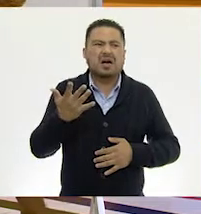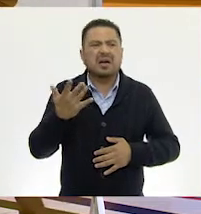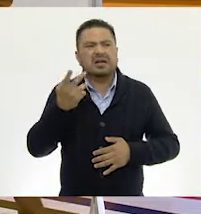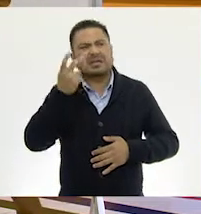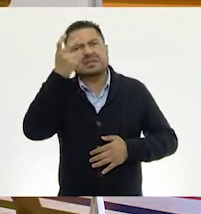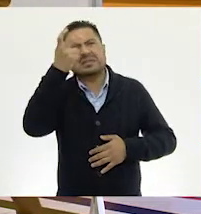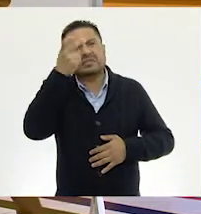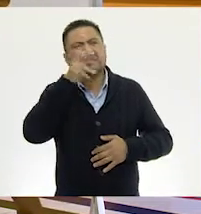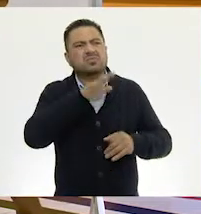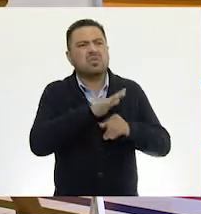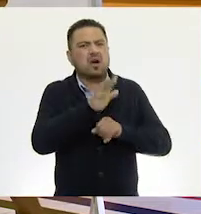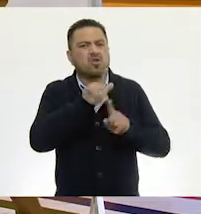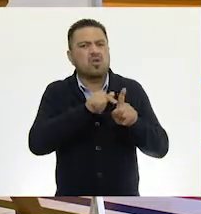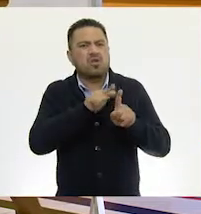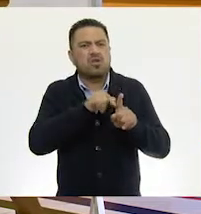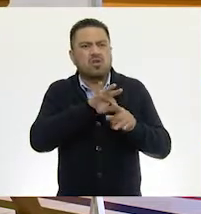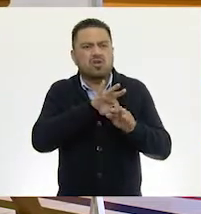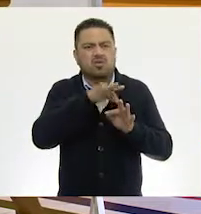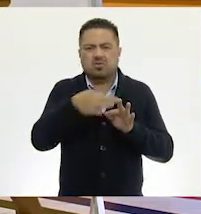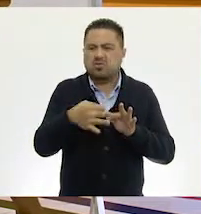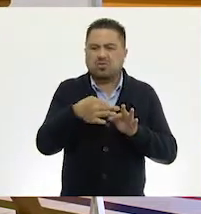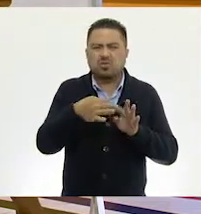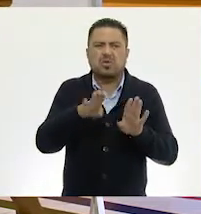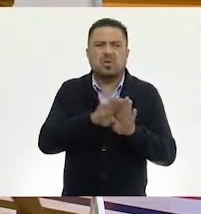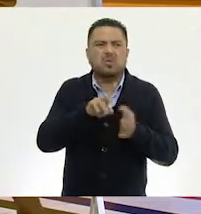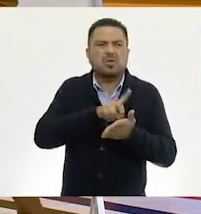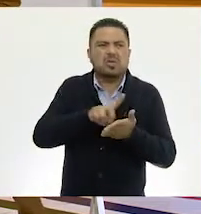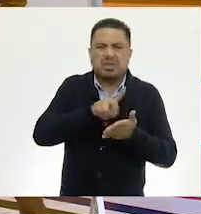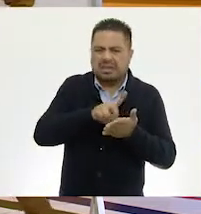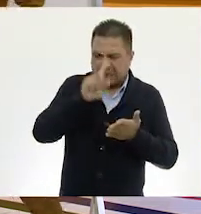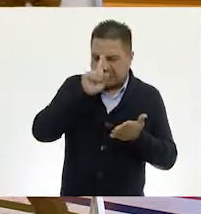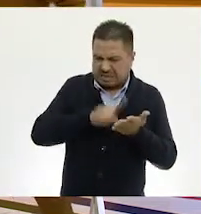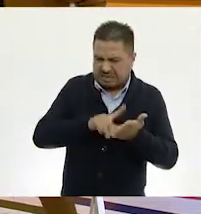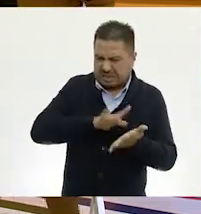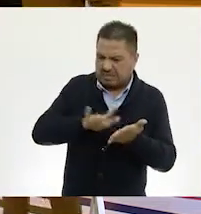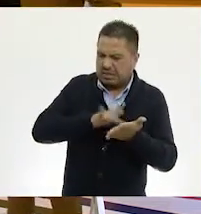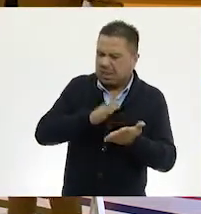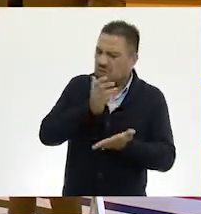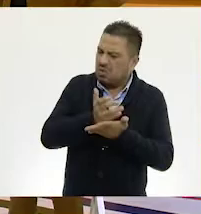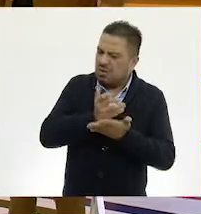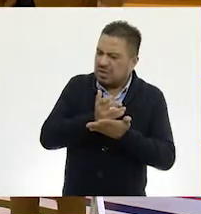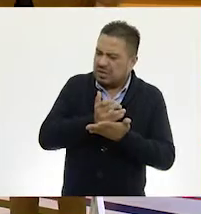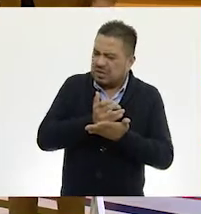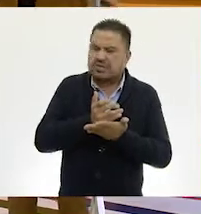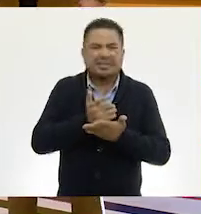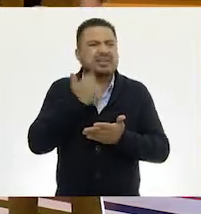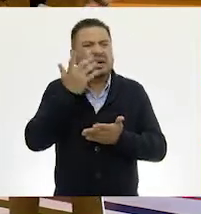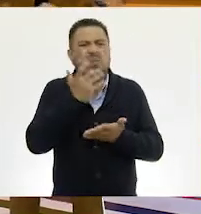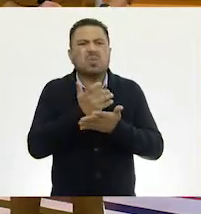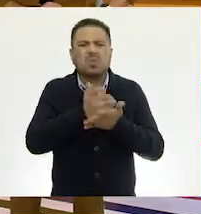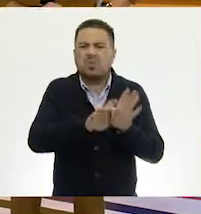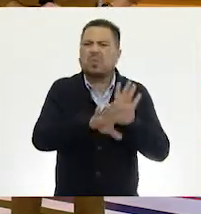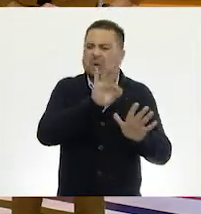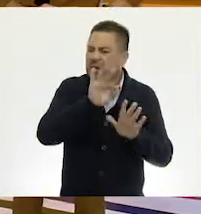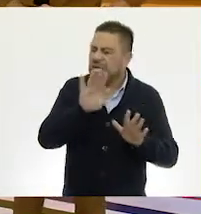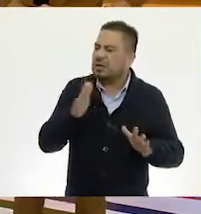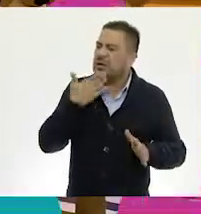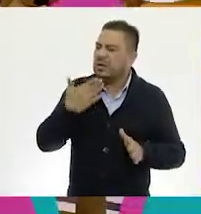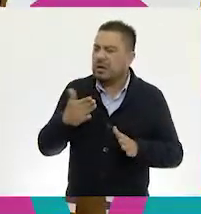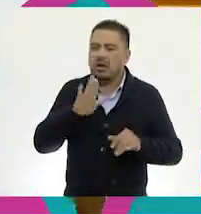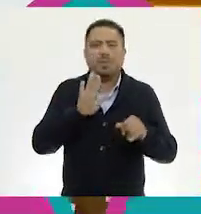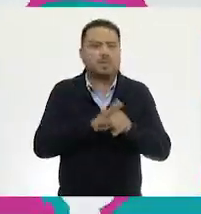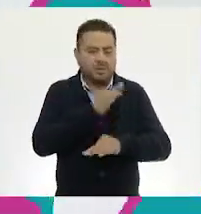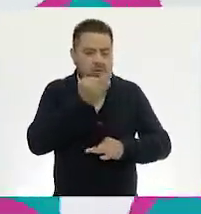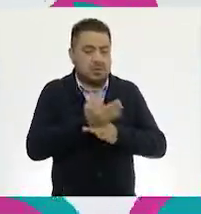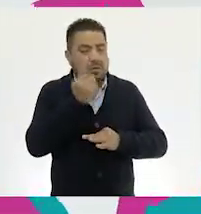es un estuche de colores o qué es? Como diccionario electrónico, creo, o una libreta. Es una libreta. Quiero la libreta. Muy bien. Porque